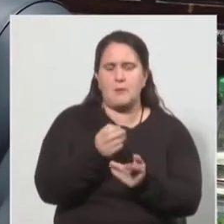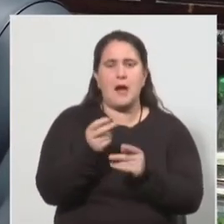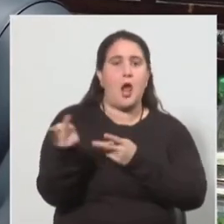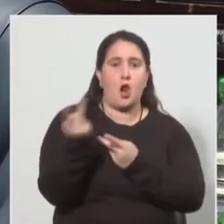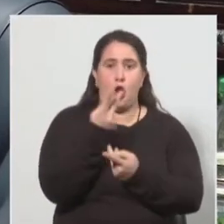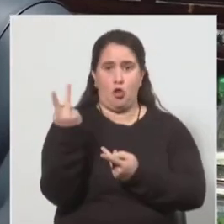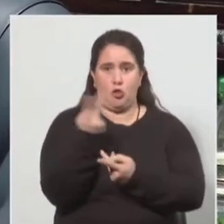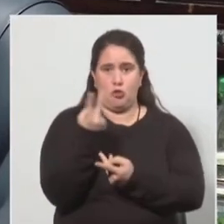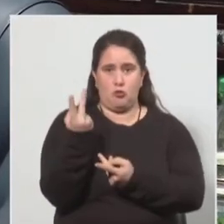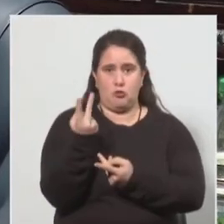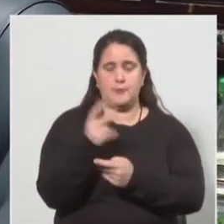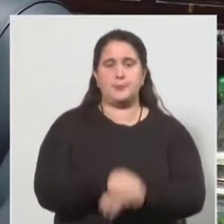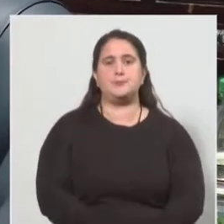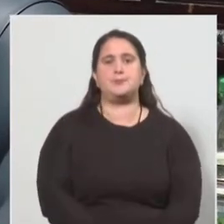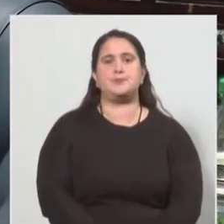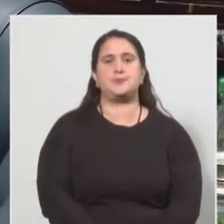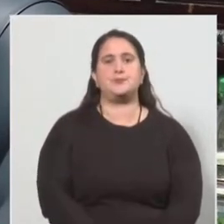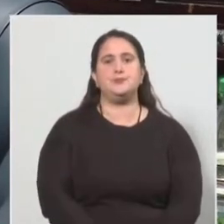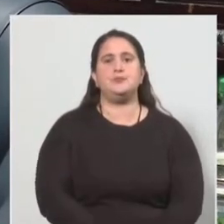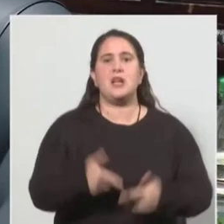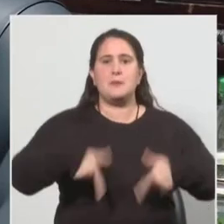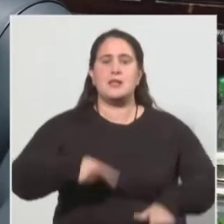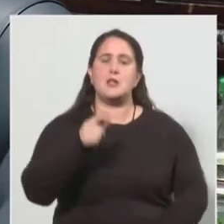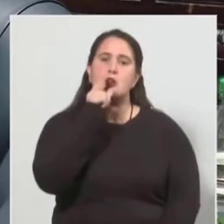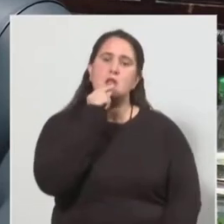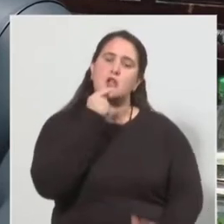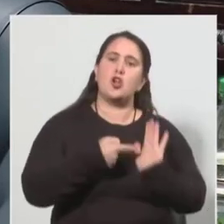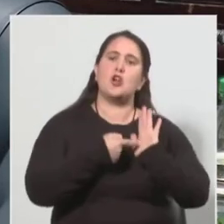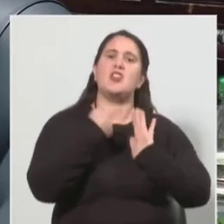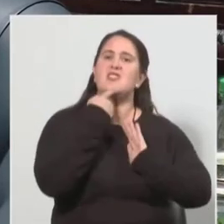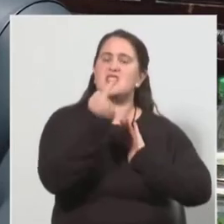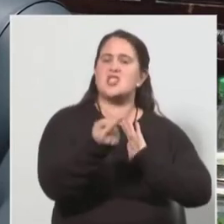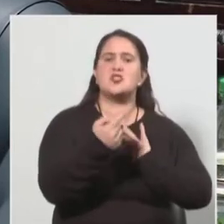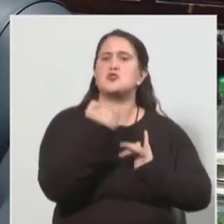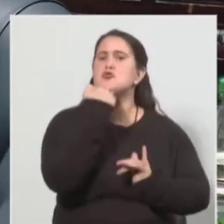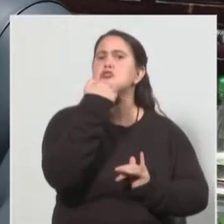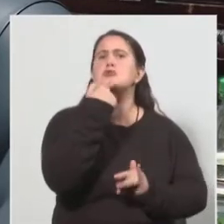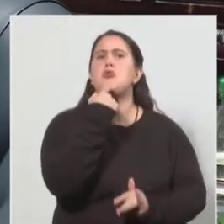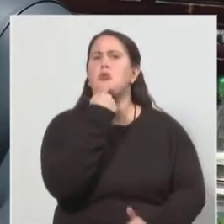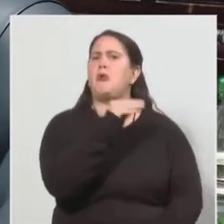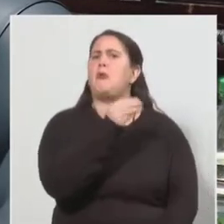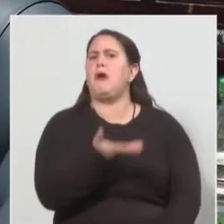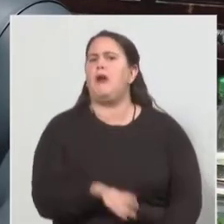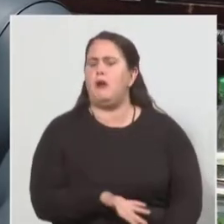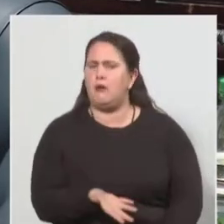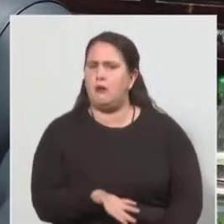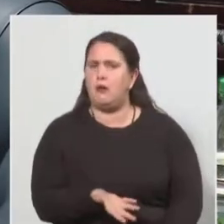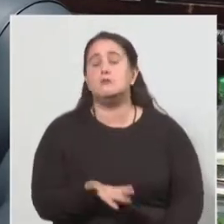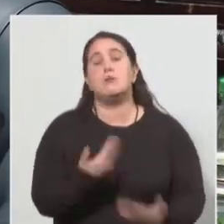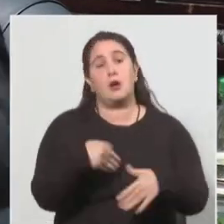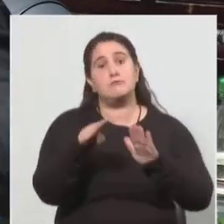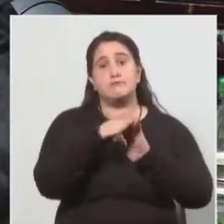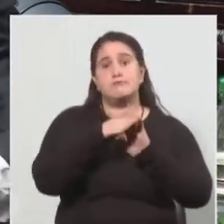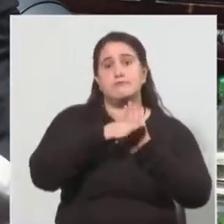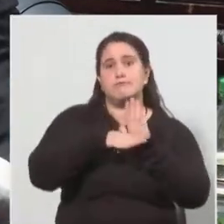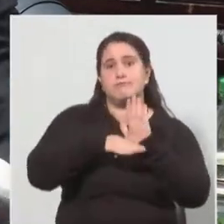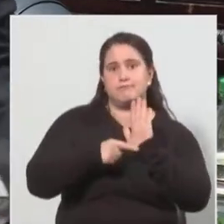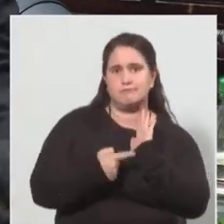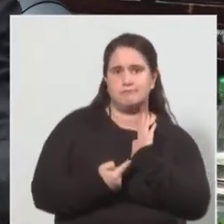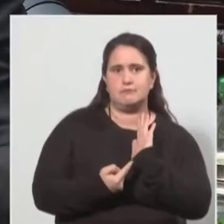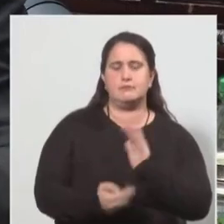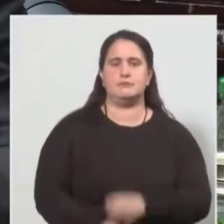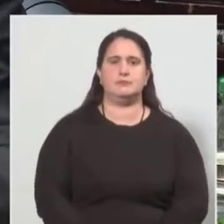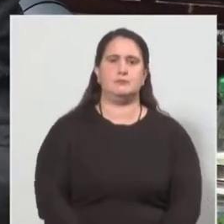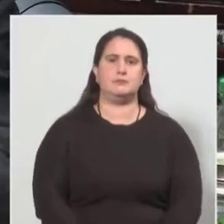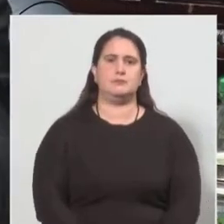ambos ministros. El ministro del Interior dijo que no sabía cuáles eran las dudas. Bueno, aquí van las